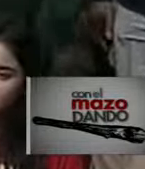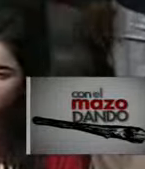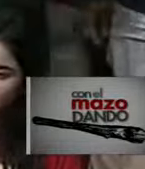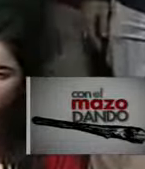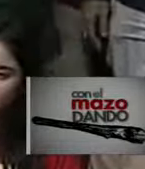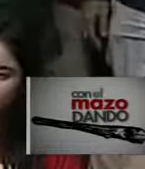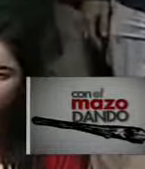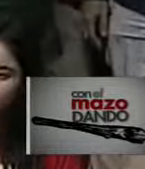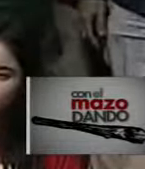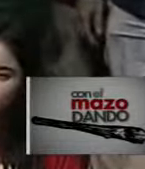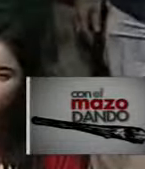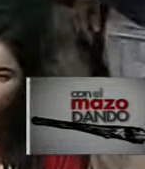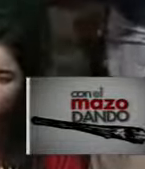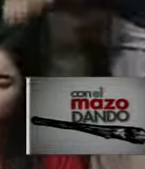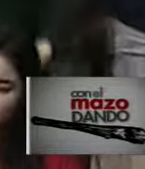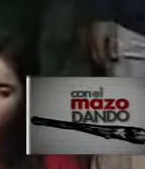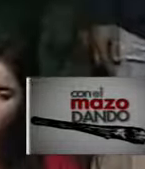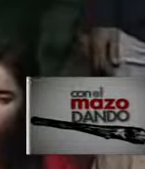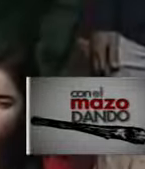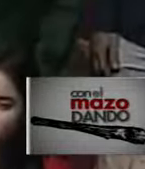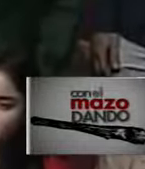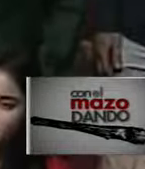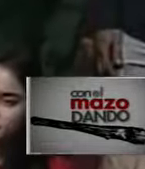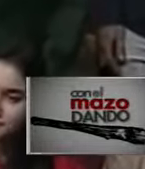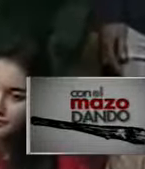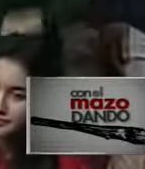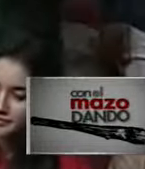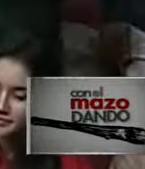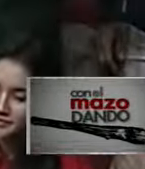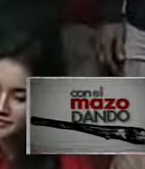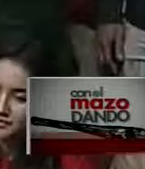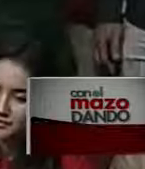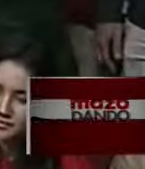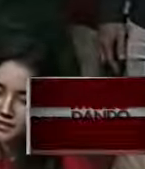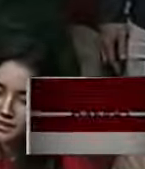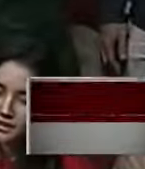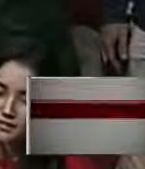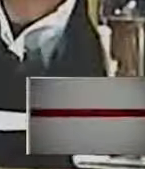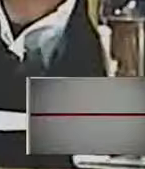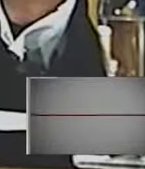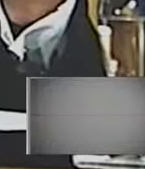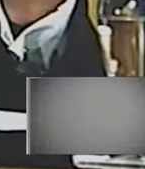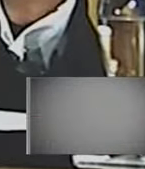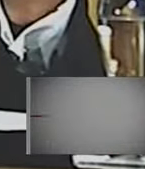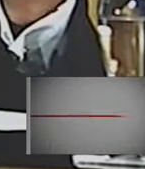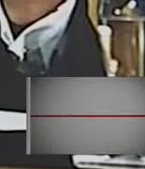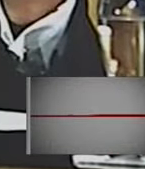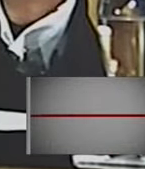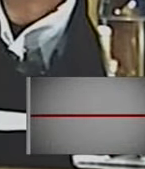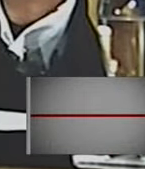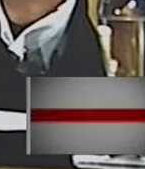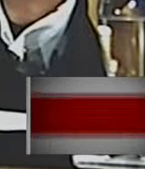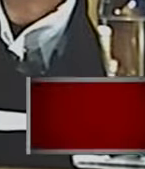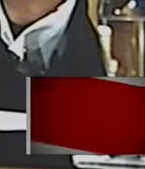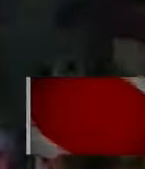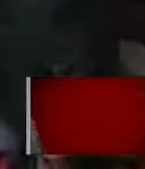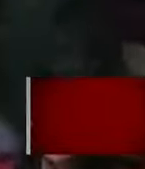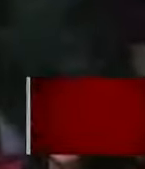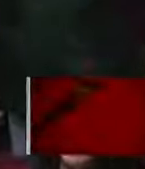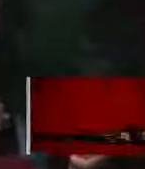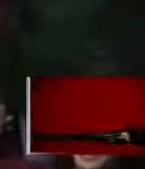Becerra Navarro. ¡Presente! Eumenderis Isoida Gutiérrez Rojas. ¡Presente! Diego Alfredo Alfonso